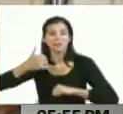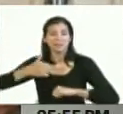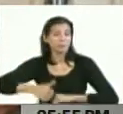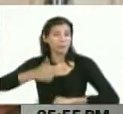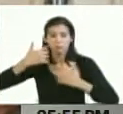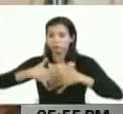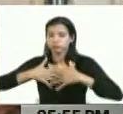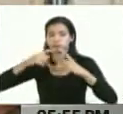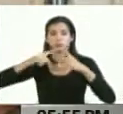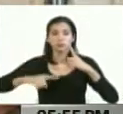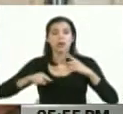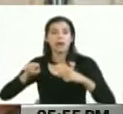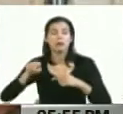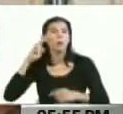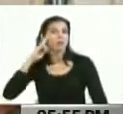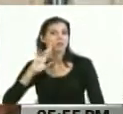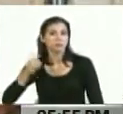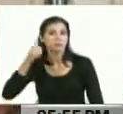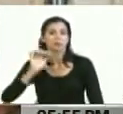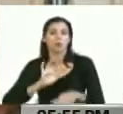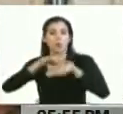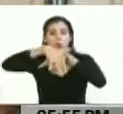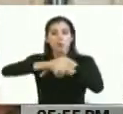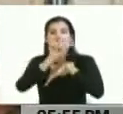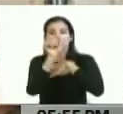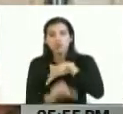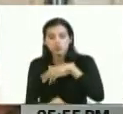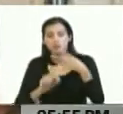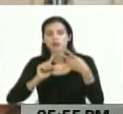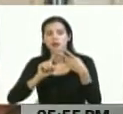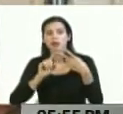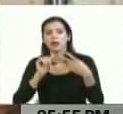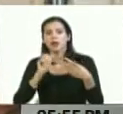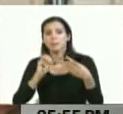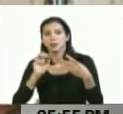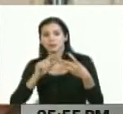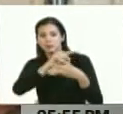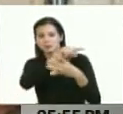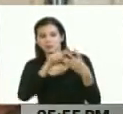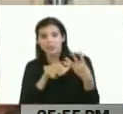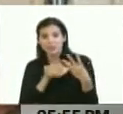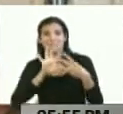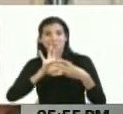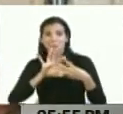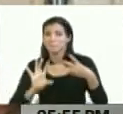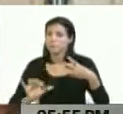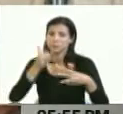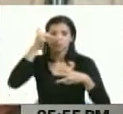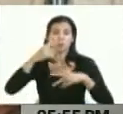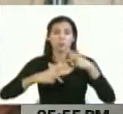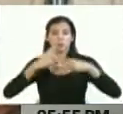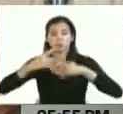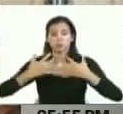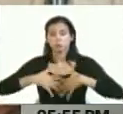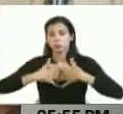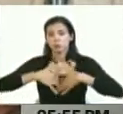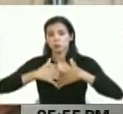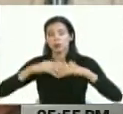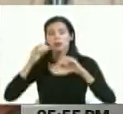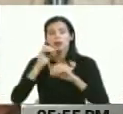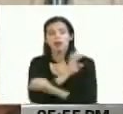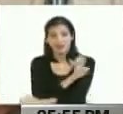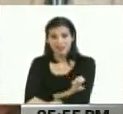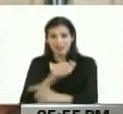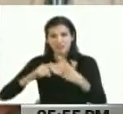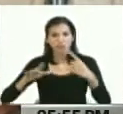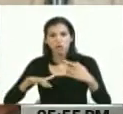centrales hidroeléctricas, ¿verdad? Está el Guri, está Caruache, está Macagua y está Tocoma. Entonces hay que estar muy pendientes. Nosotros hemos